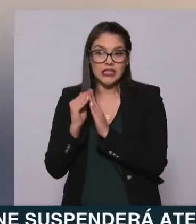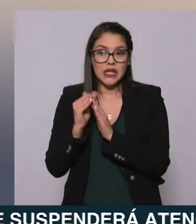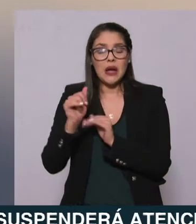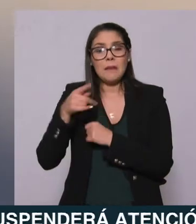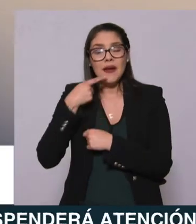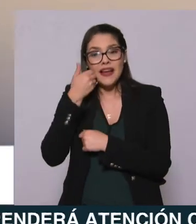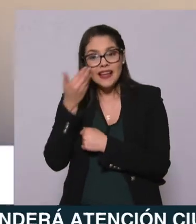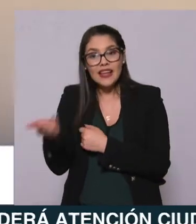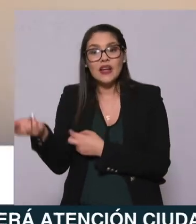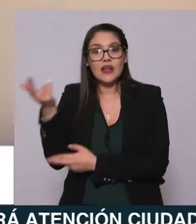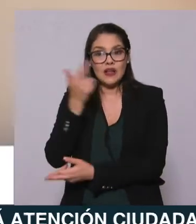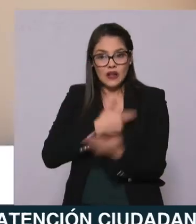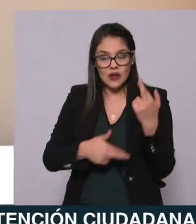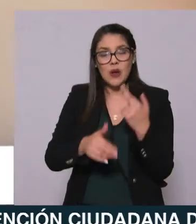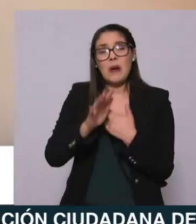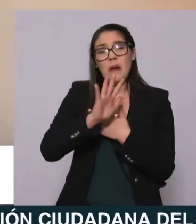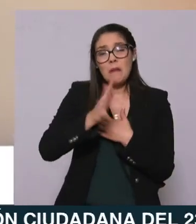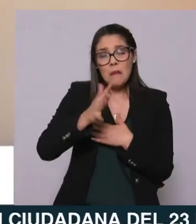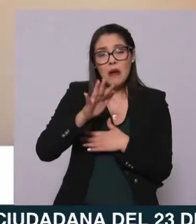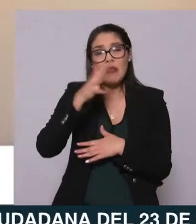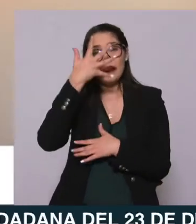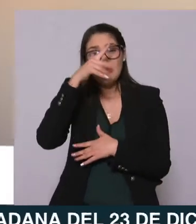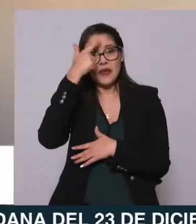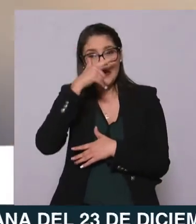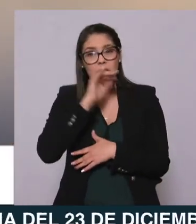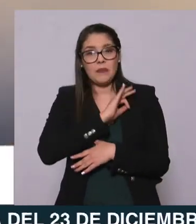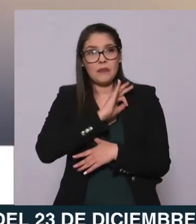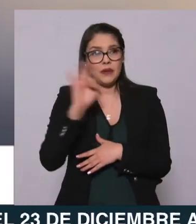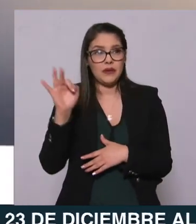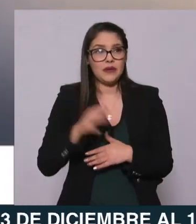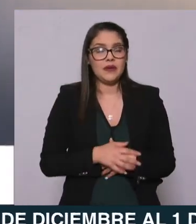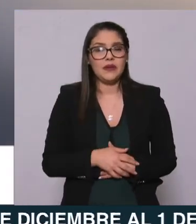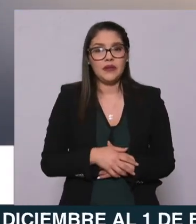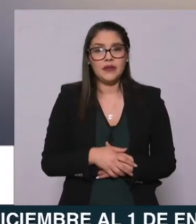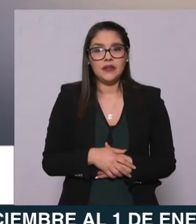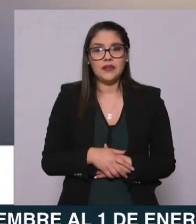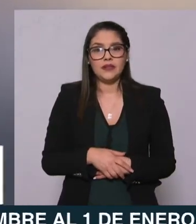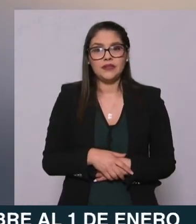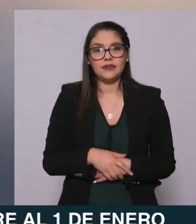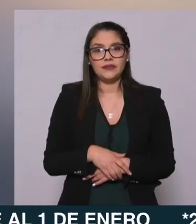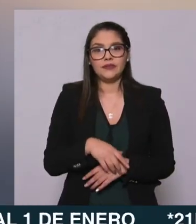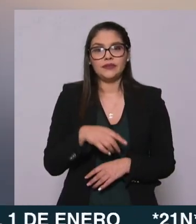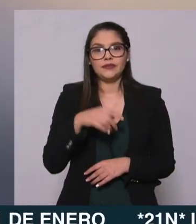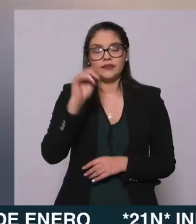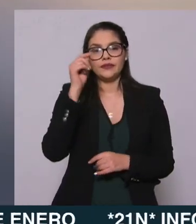hogar pudo hacerlo cerca de las 10 de la noche. Mariana Sánchez, 21 Noticias.